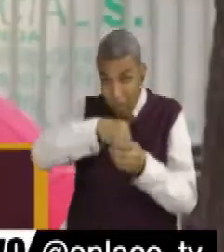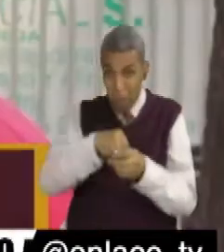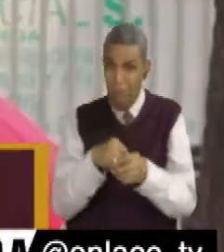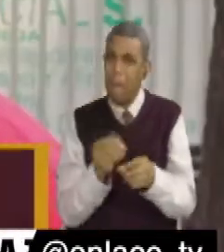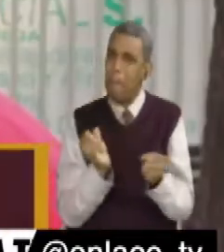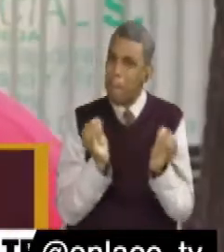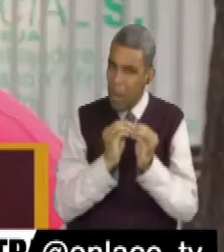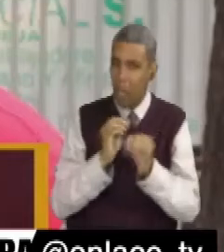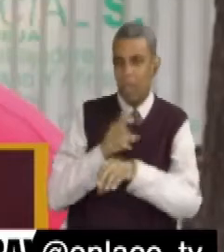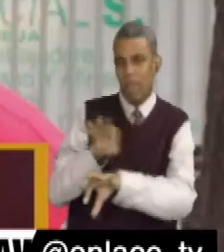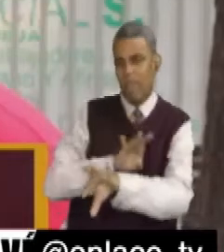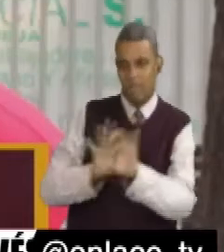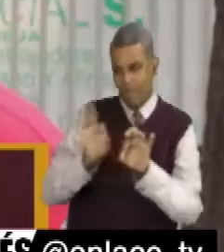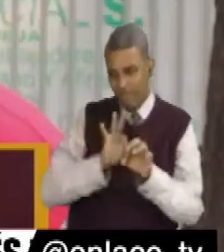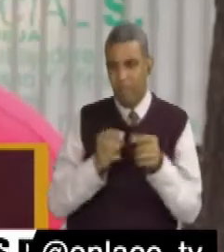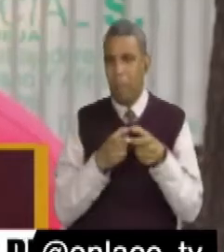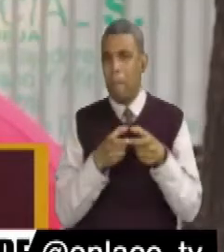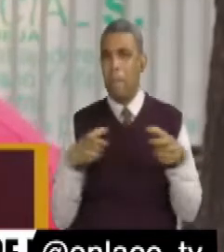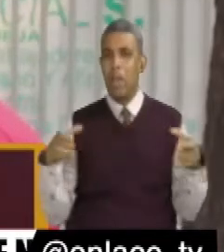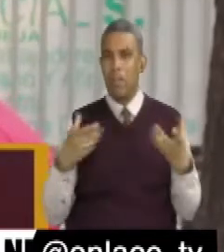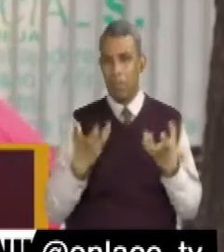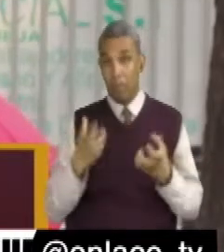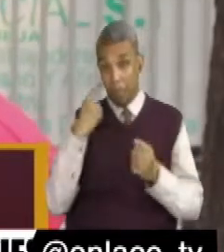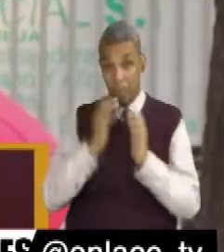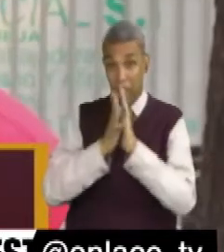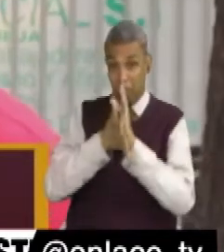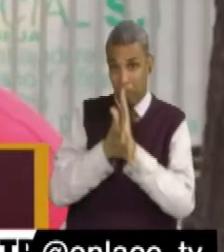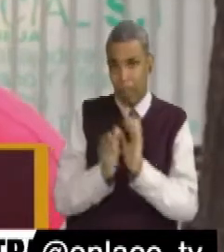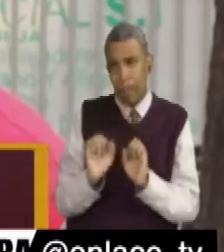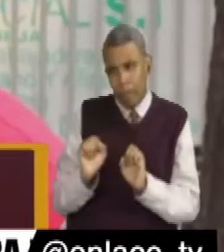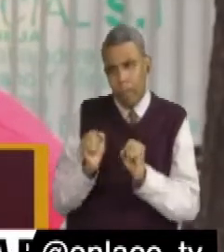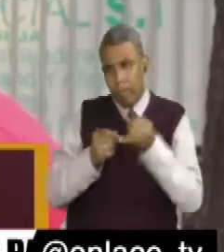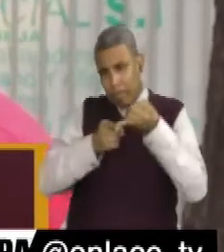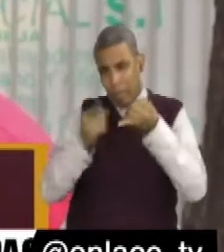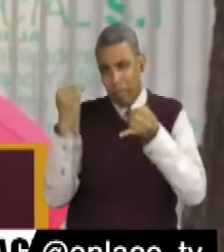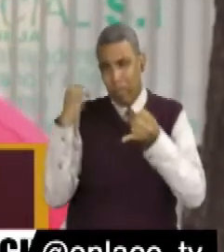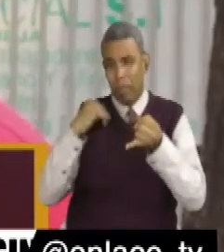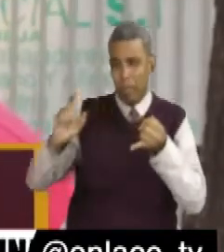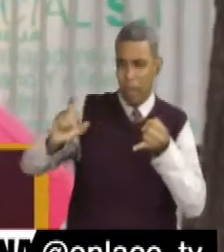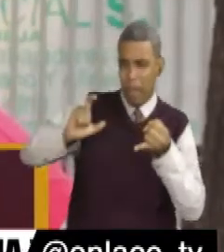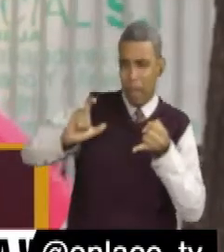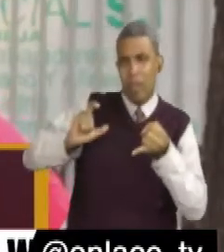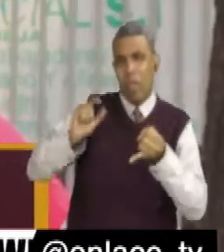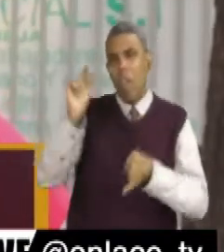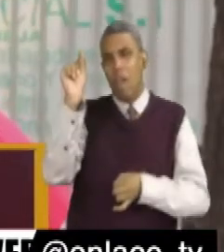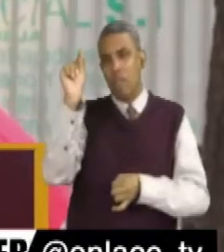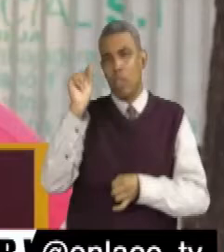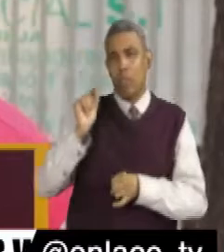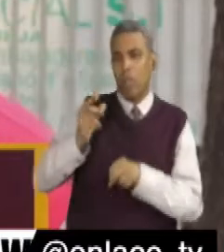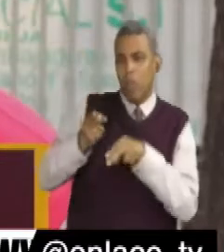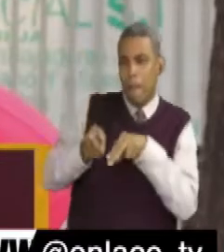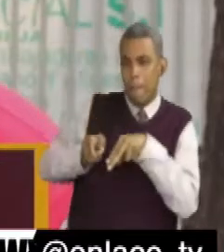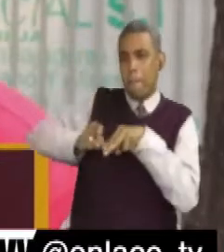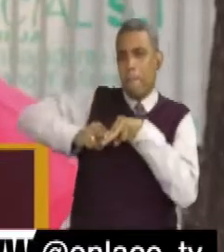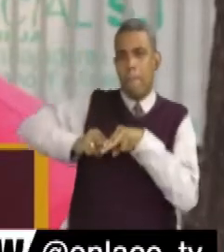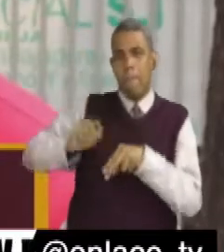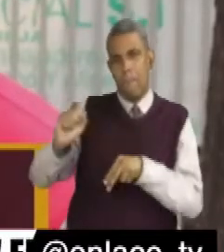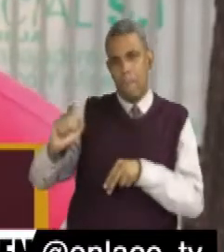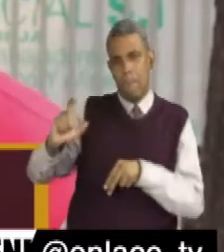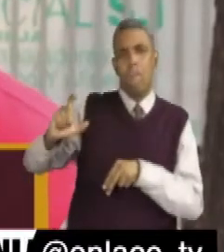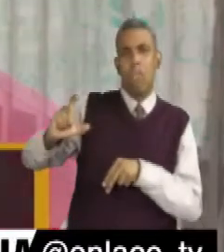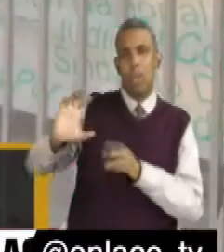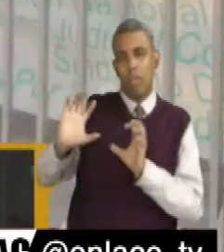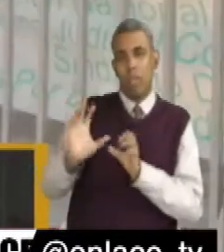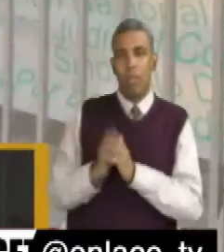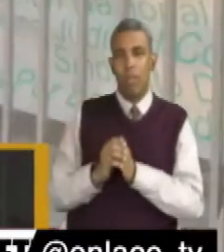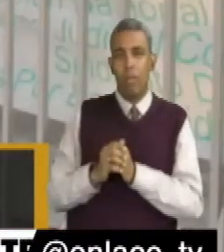ha subido un poco lo de la parte del incremento salarial, pero no solamente eso es lo que se está exigiendo al gobierno que cumpla con los